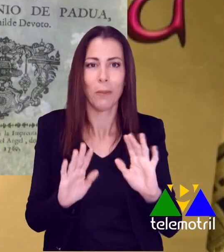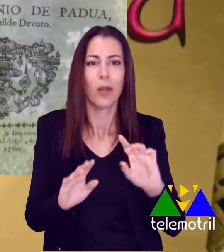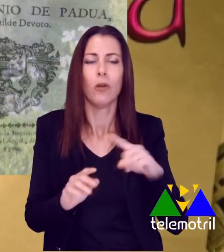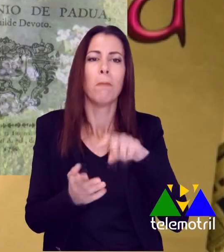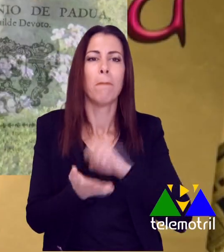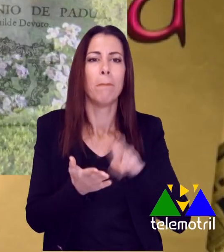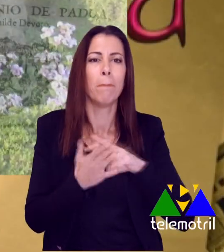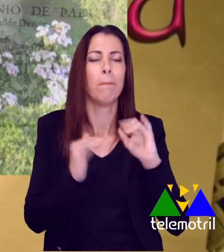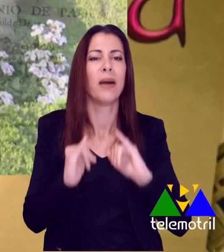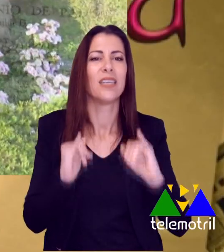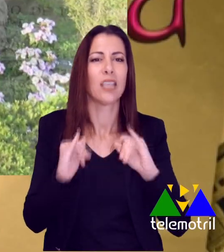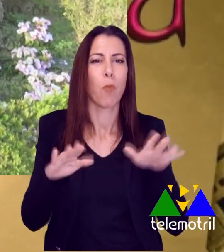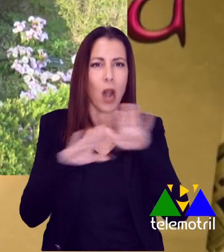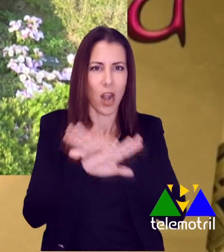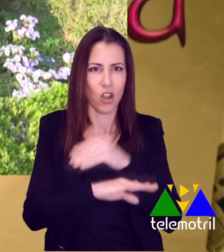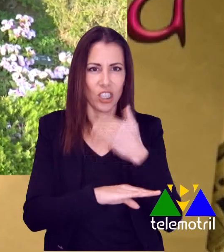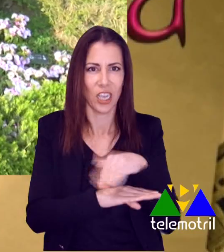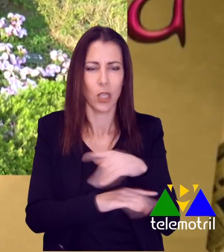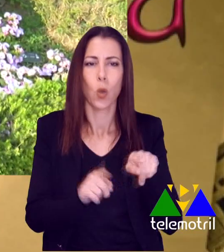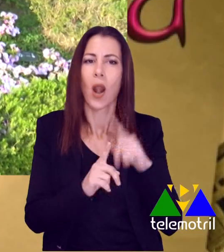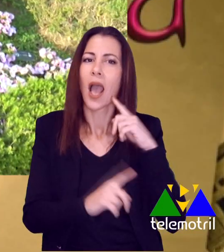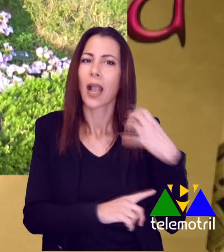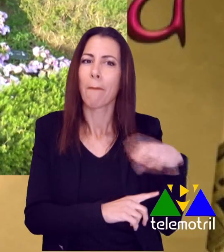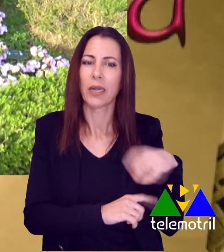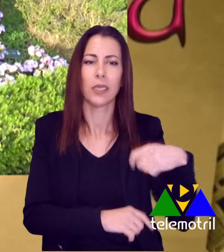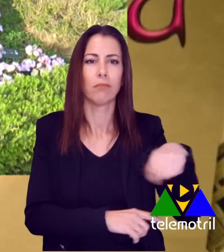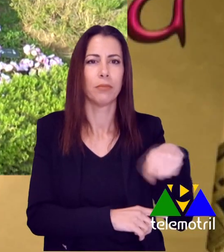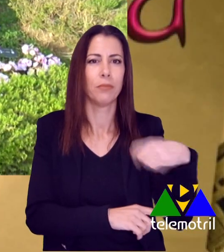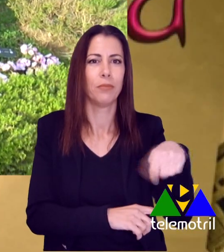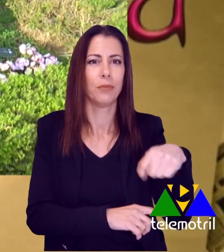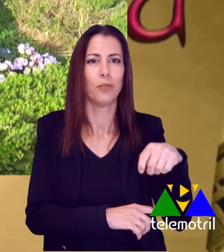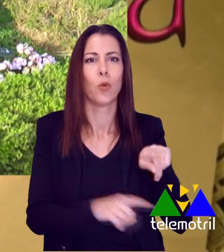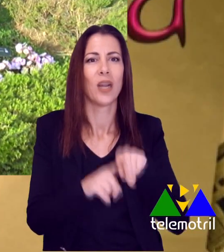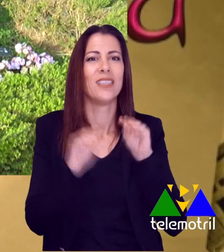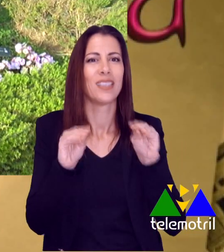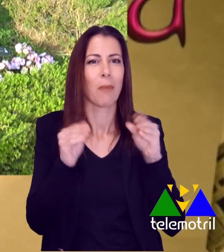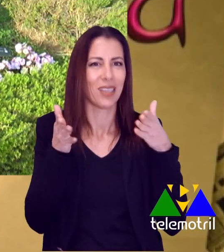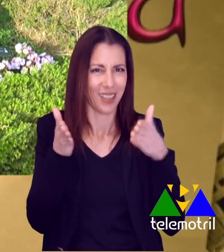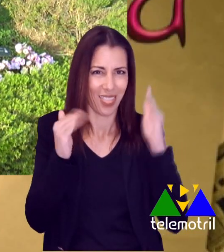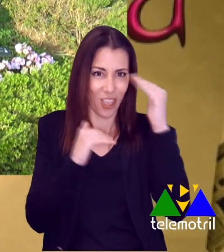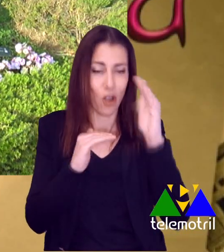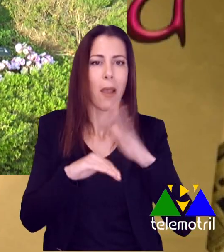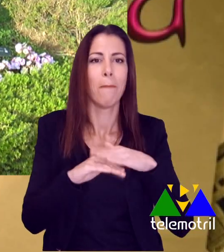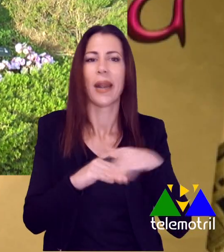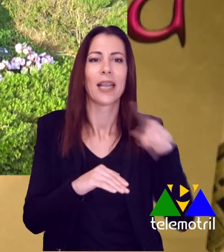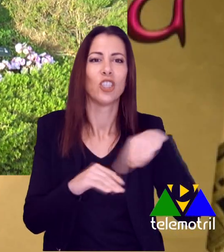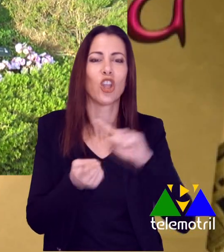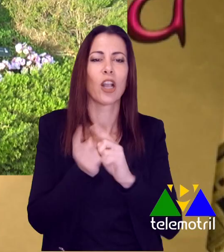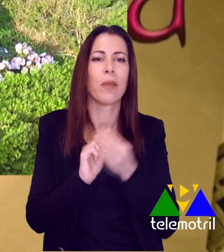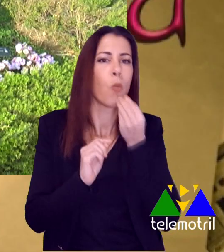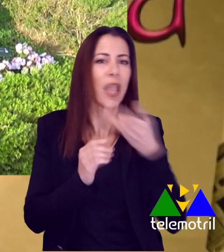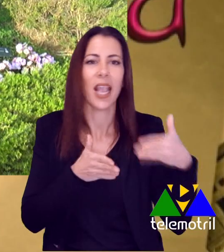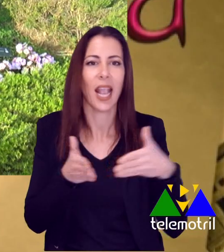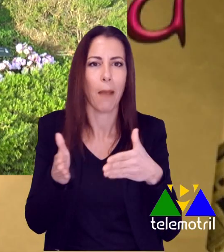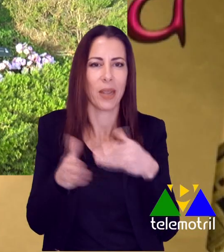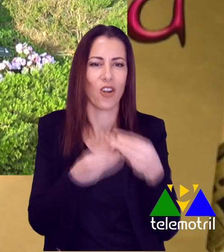paseando por las noches en las calles de Motril con su campanilla, intentando llevar por el buen camino a todos aquellos